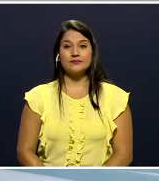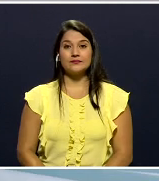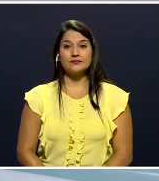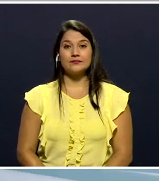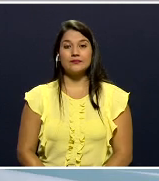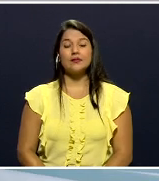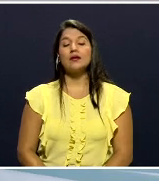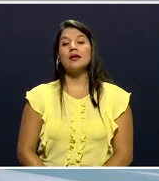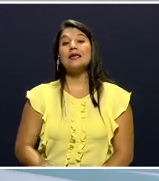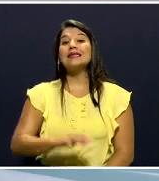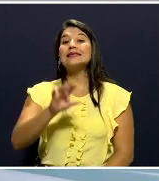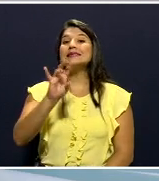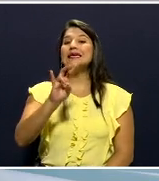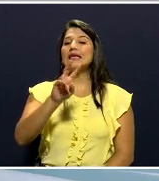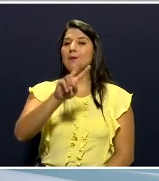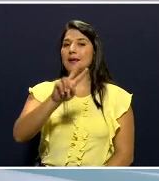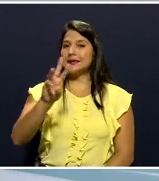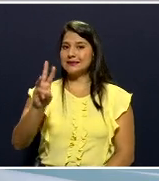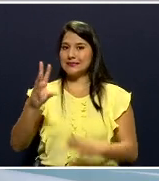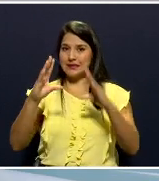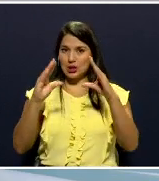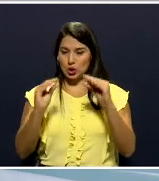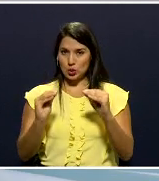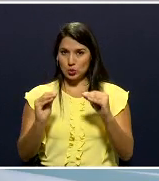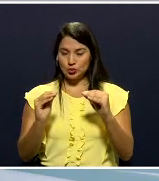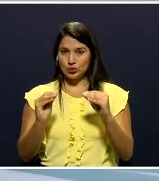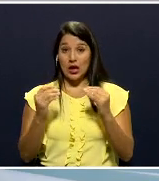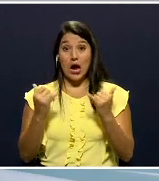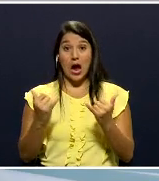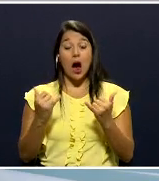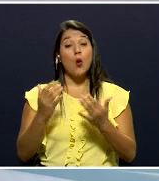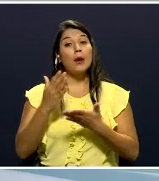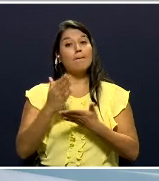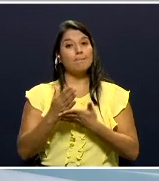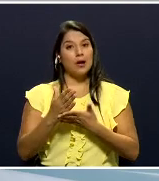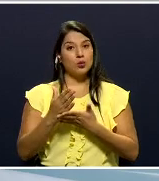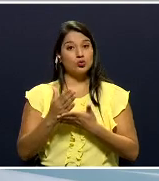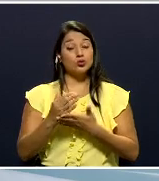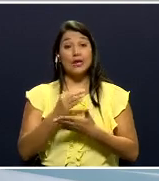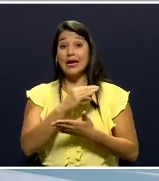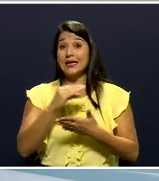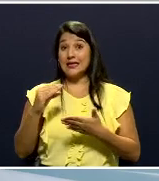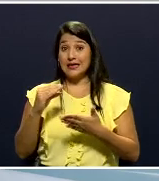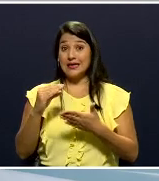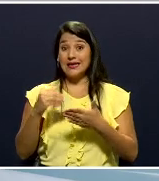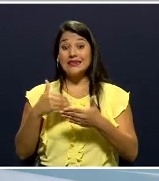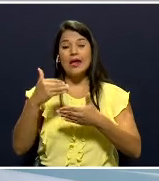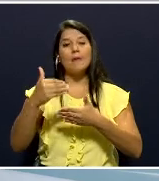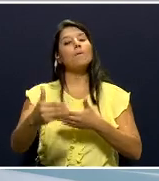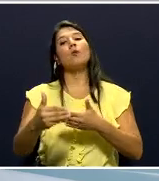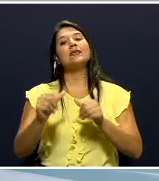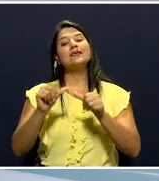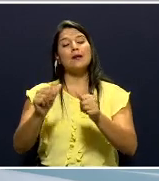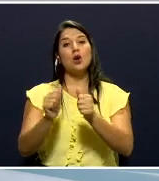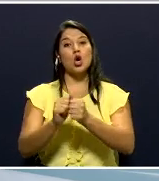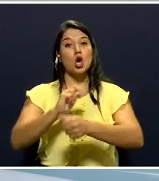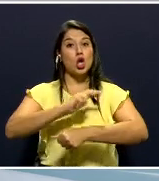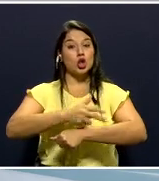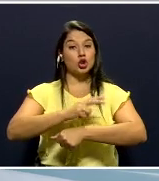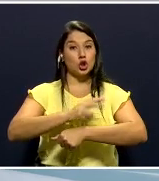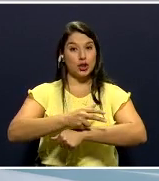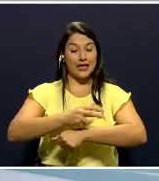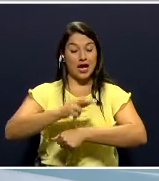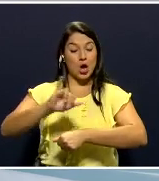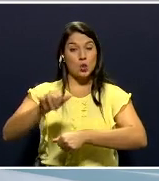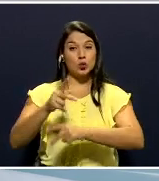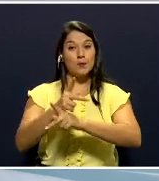Y a las 7:26 de la noche vamos a una pausa y de ahí al sorteo de los chances en